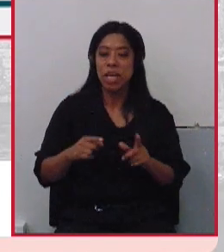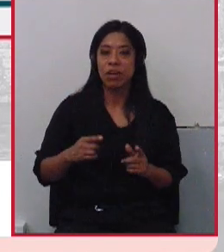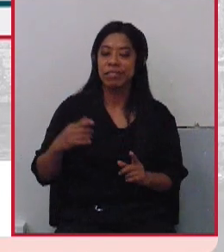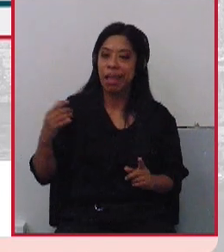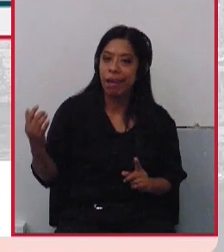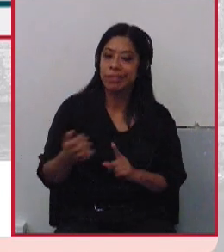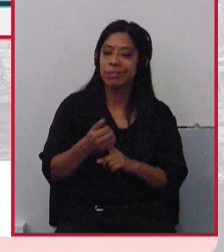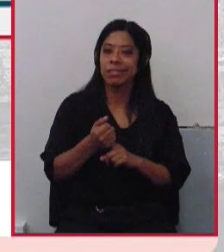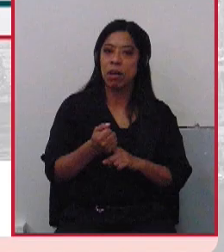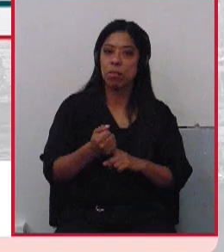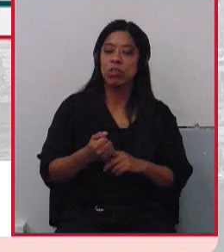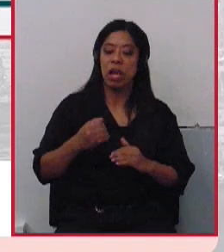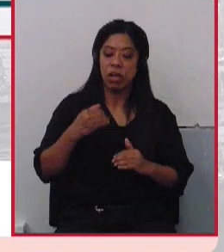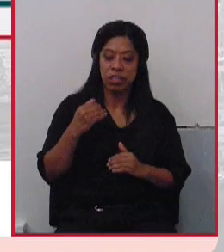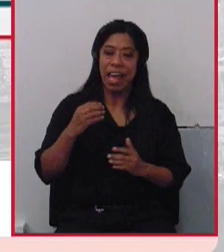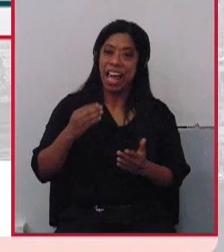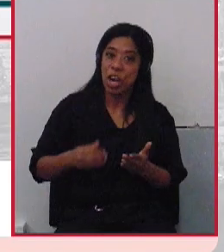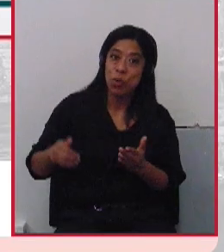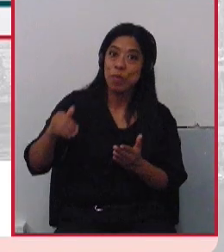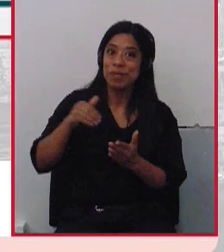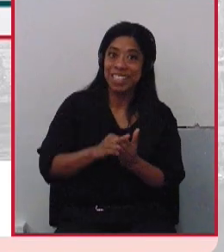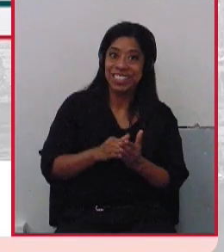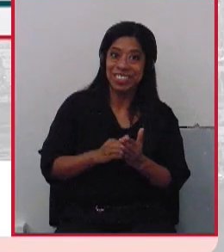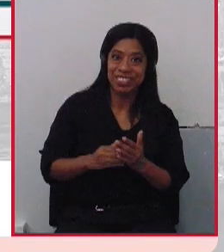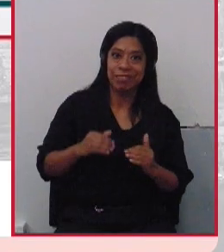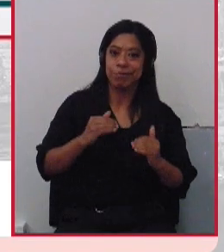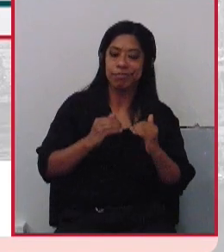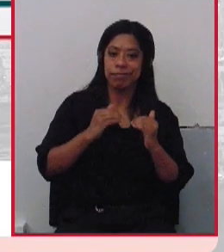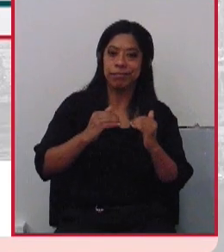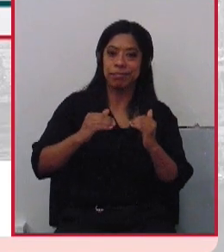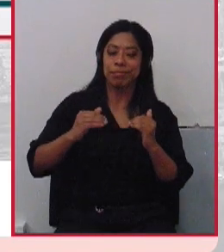es una sostenibilidad en la recuperación